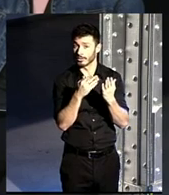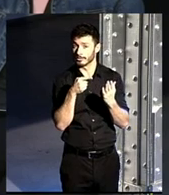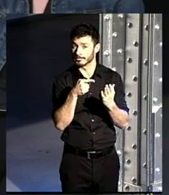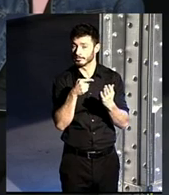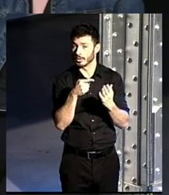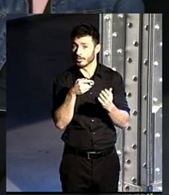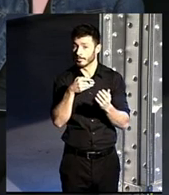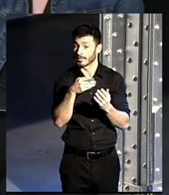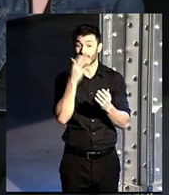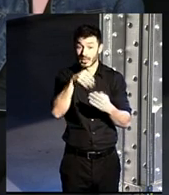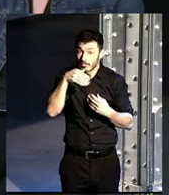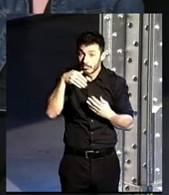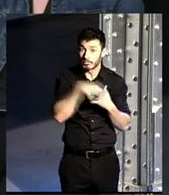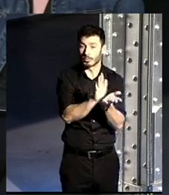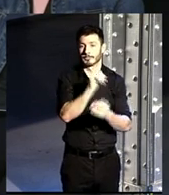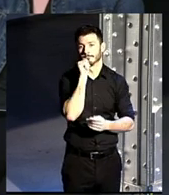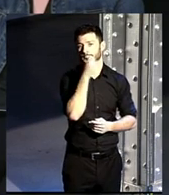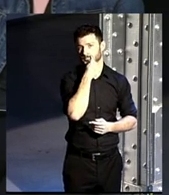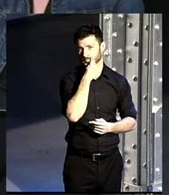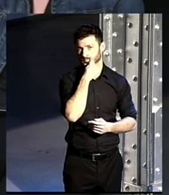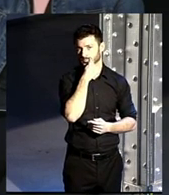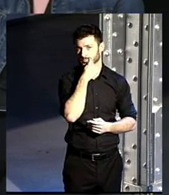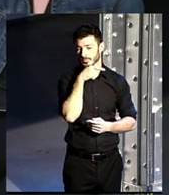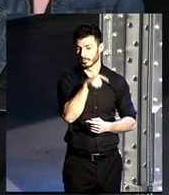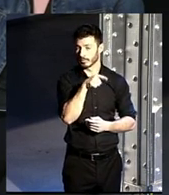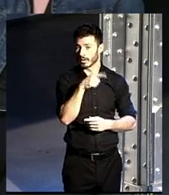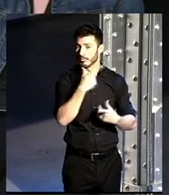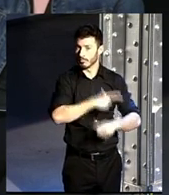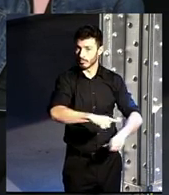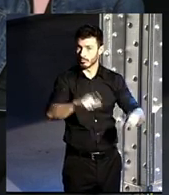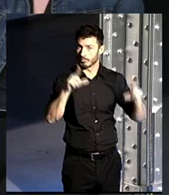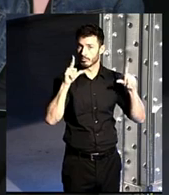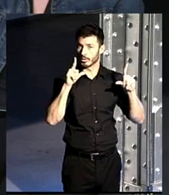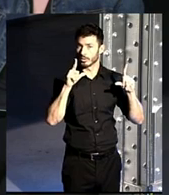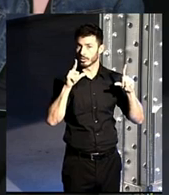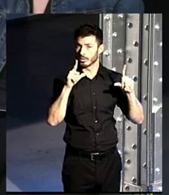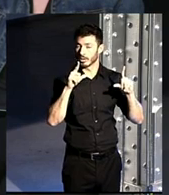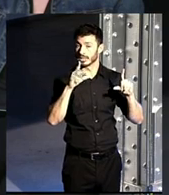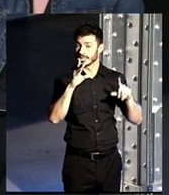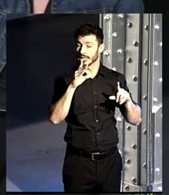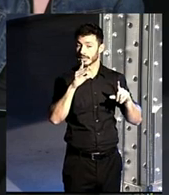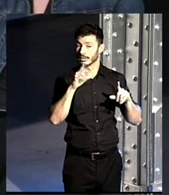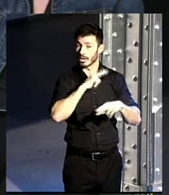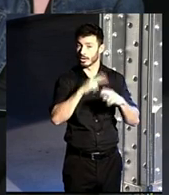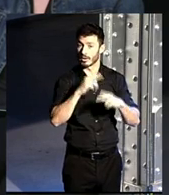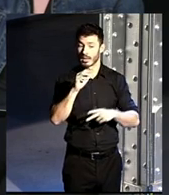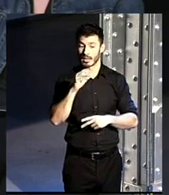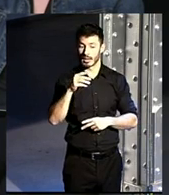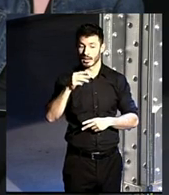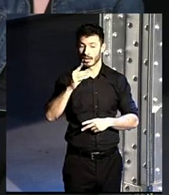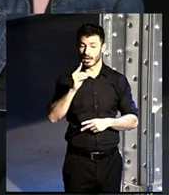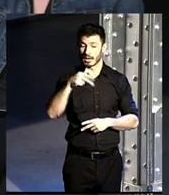autor, porque se llama Nagrien el protagonista, porque es navigateur aérien en francés, el